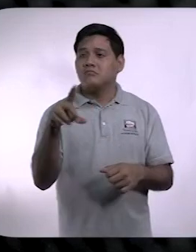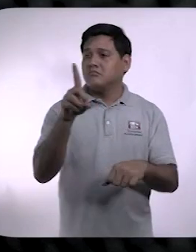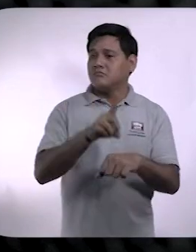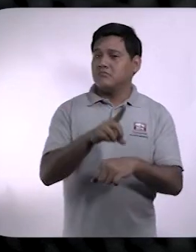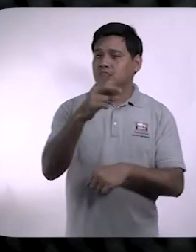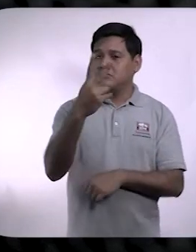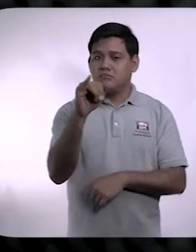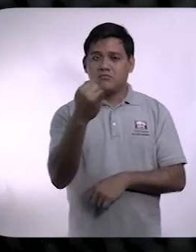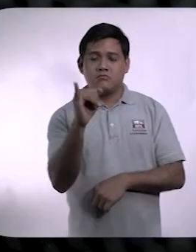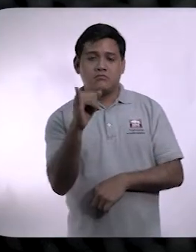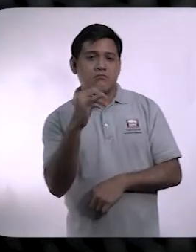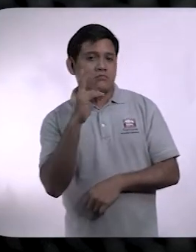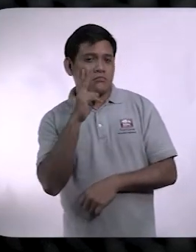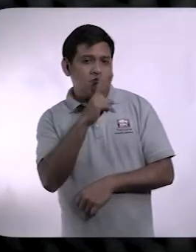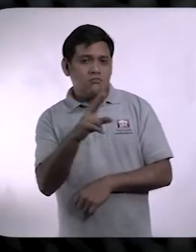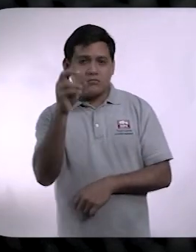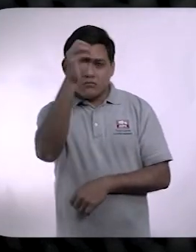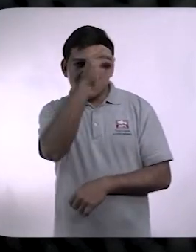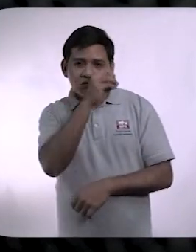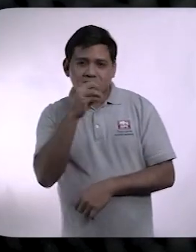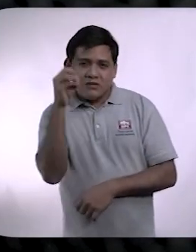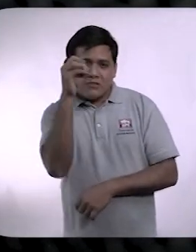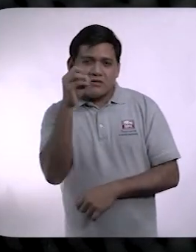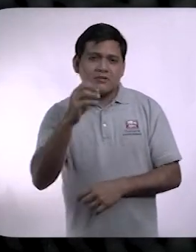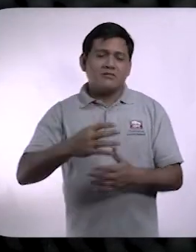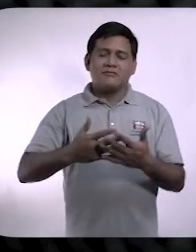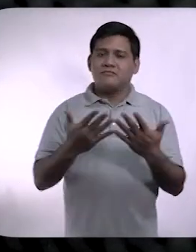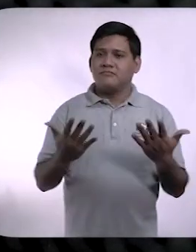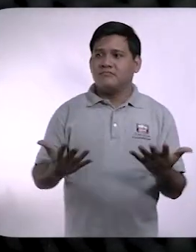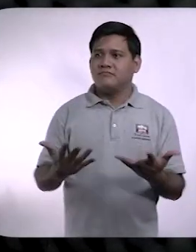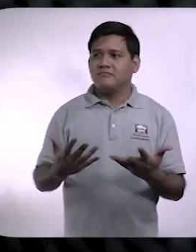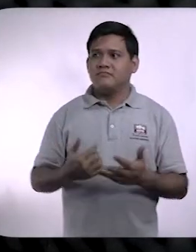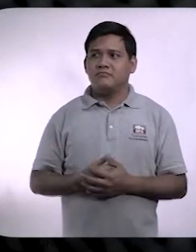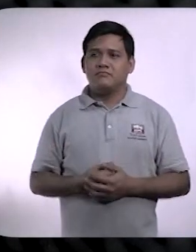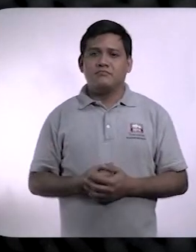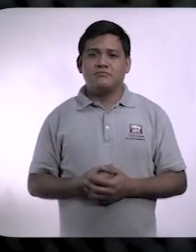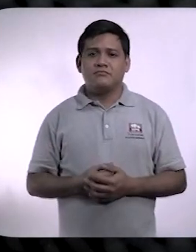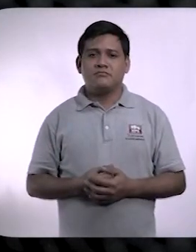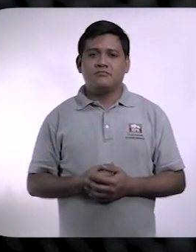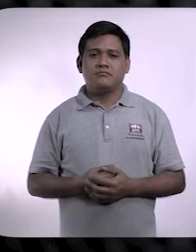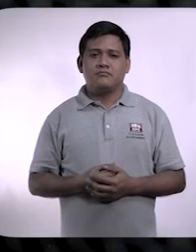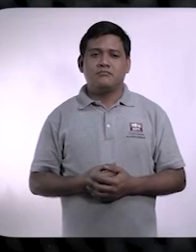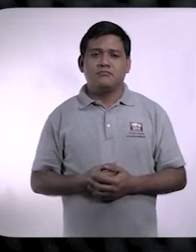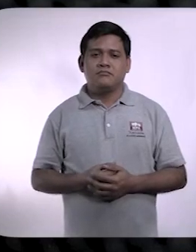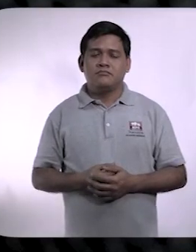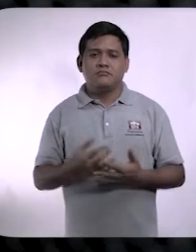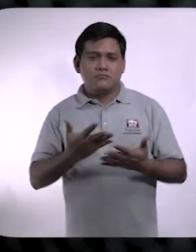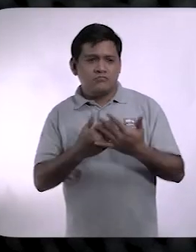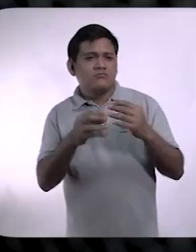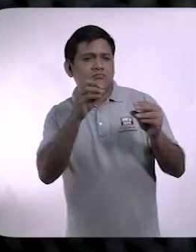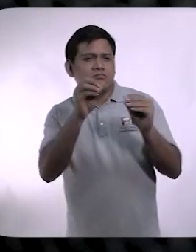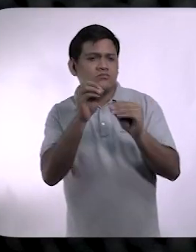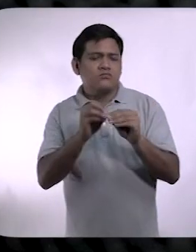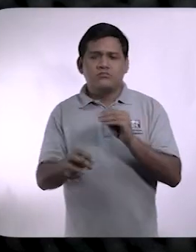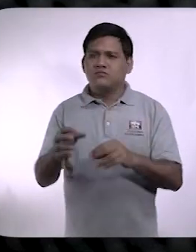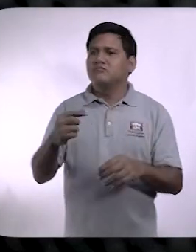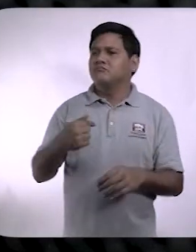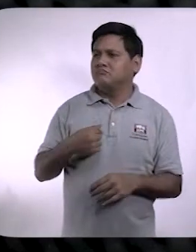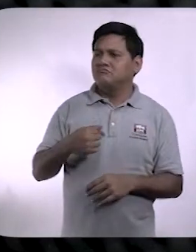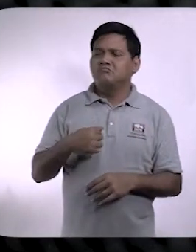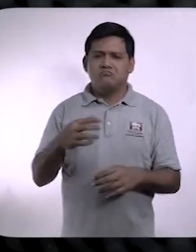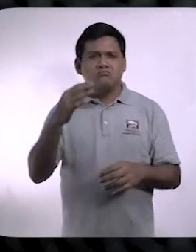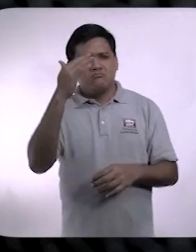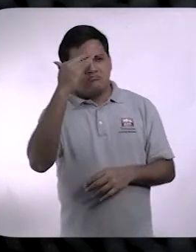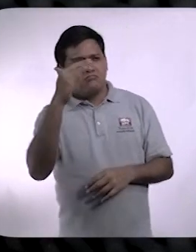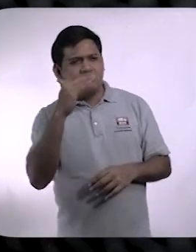votación pueden observarla, obviamente sin demorarnos tanto, porque tenemos que ser conscientes también de las